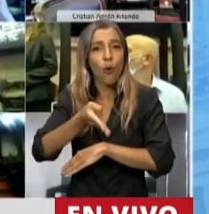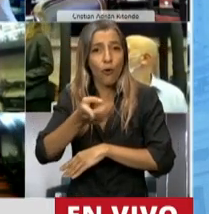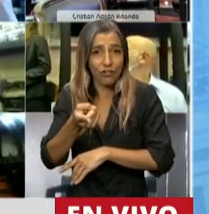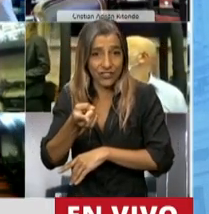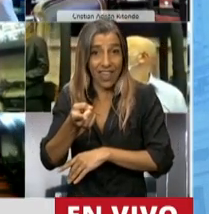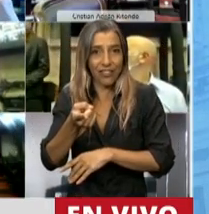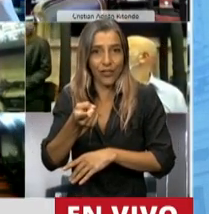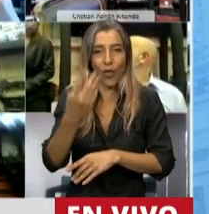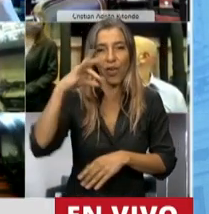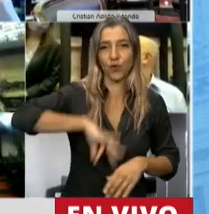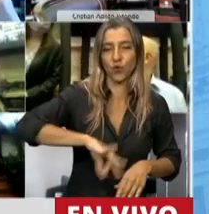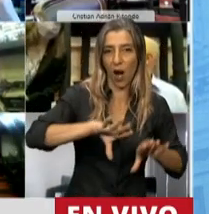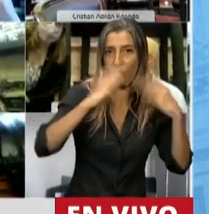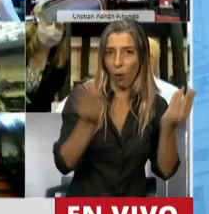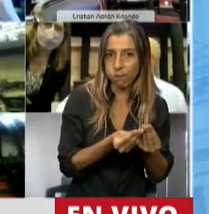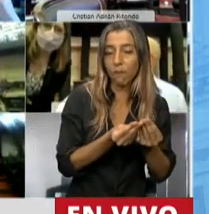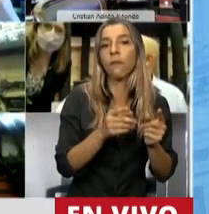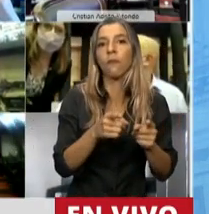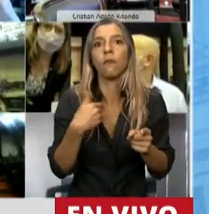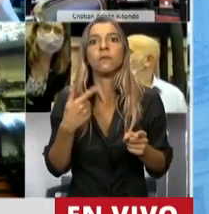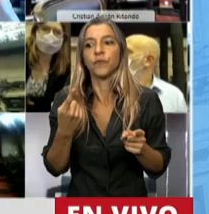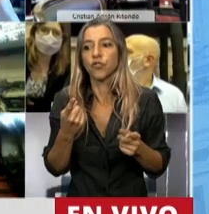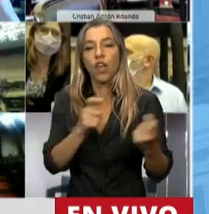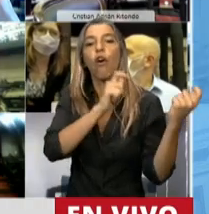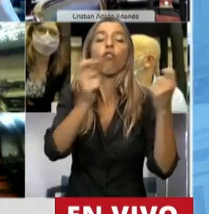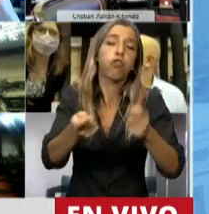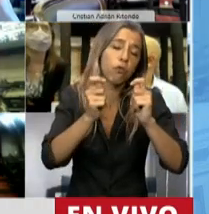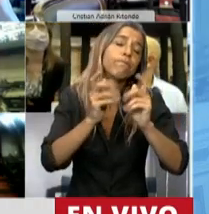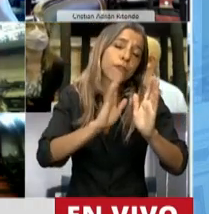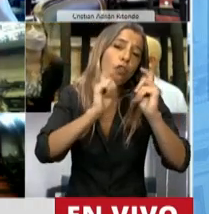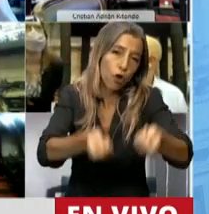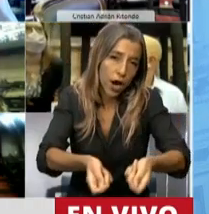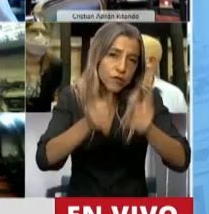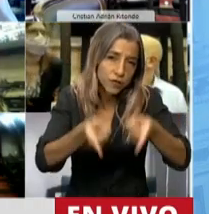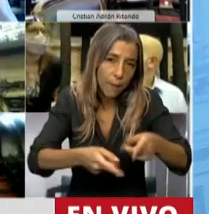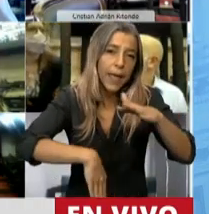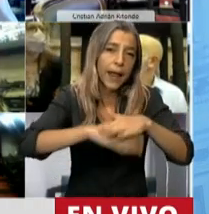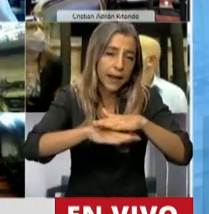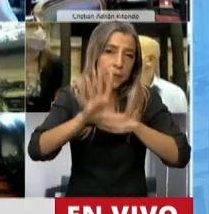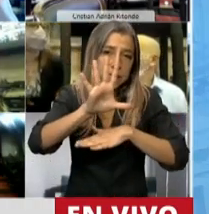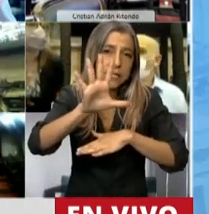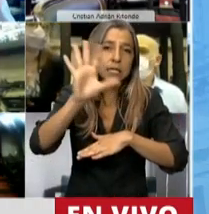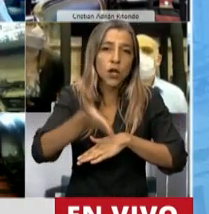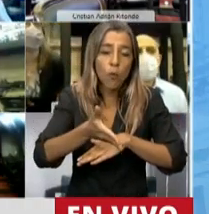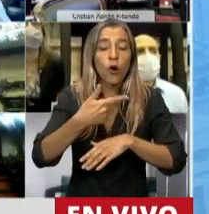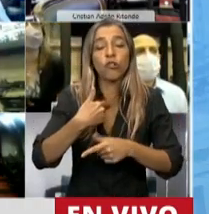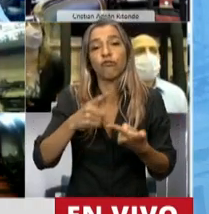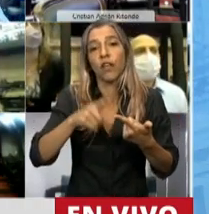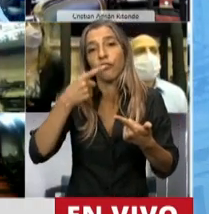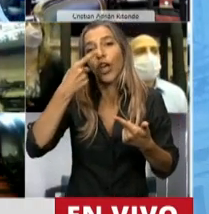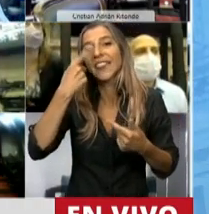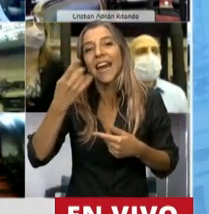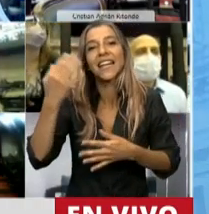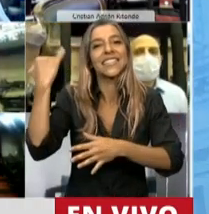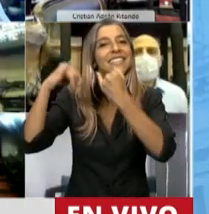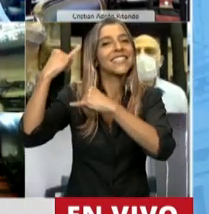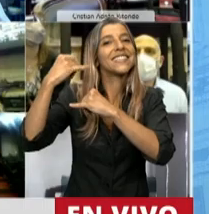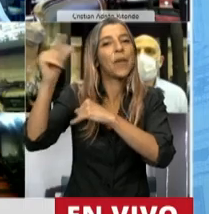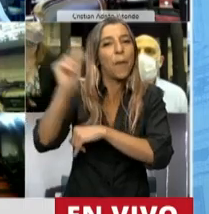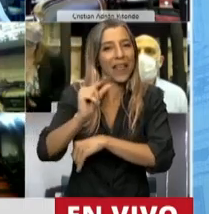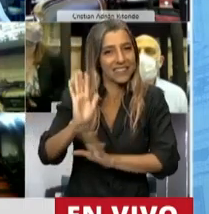las donaciones a ciertas instituciones también a 35 por ciento y los intereses de préstamos hipotecarios